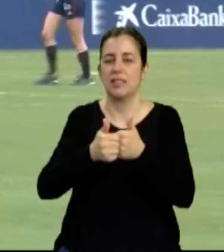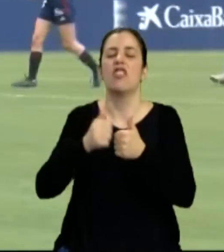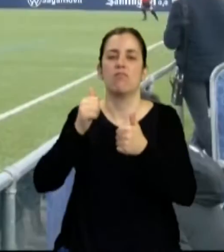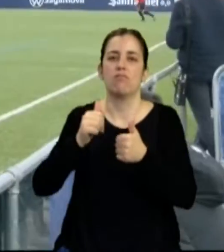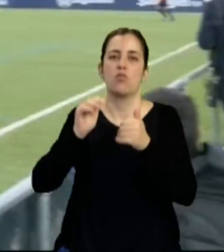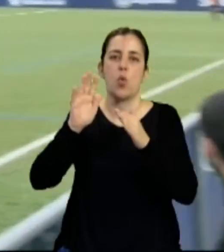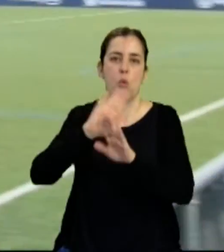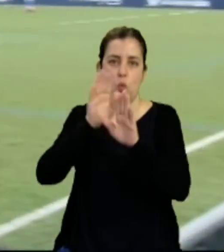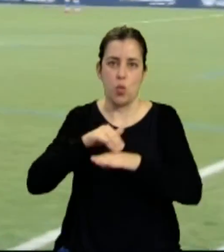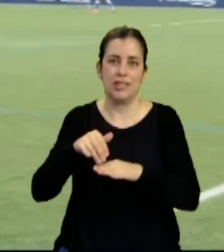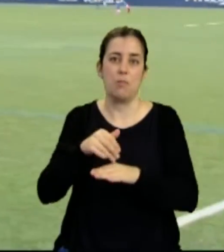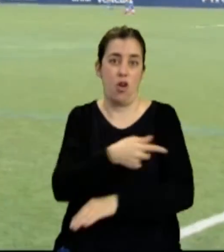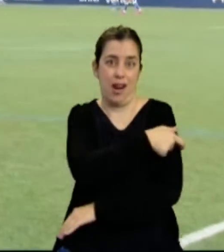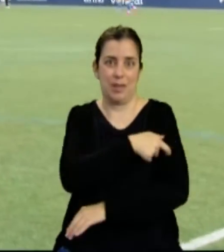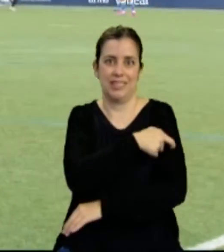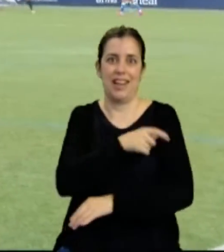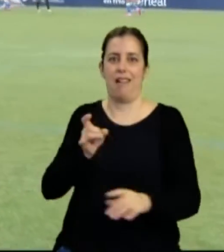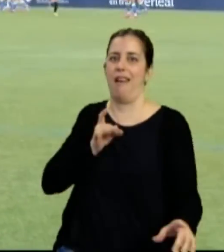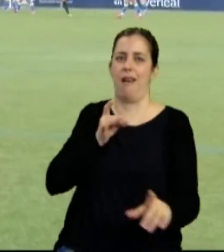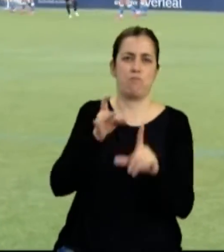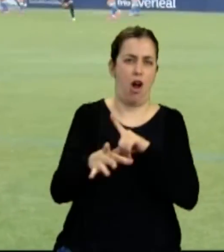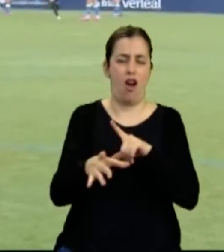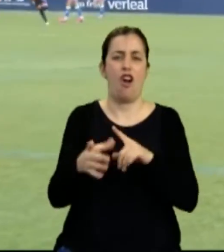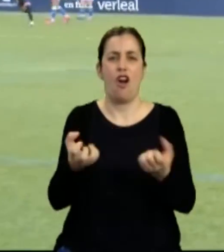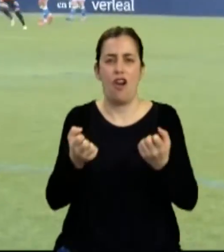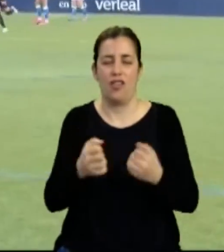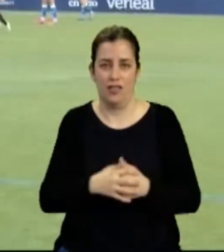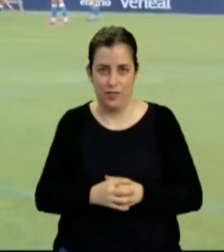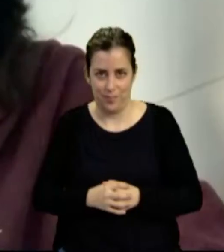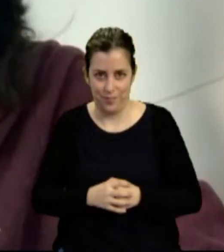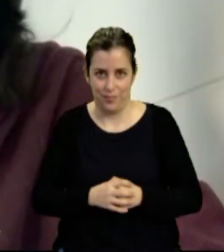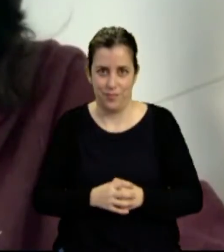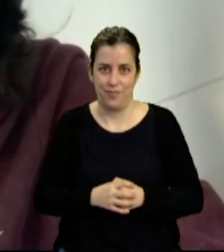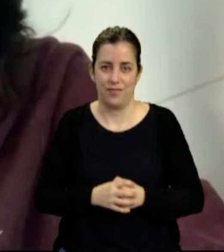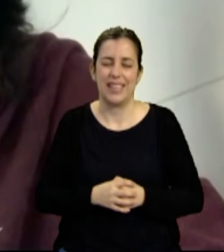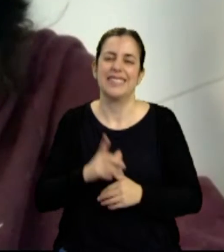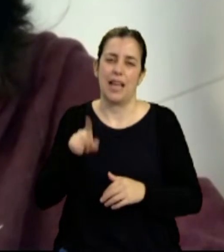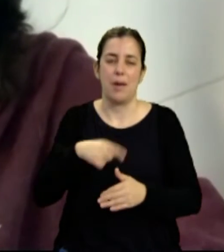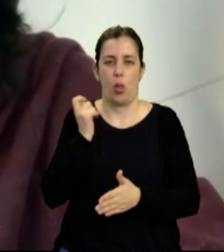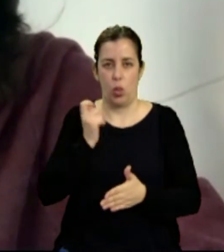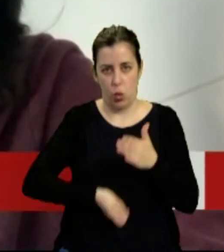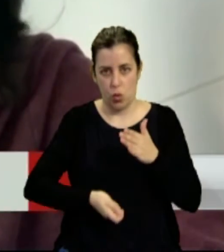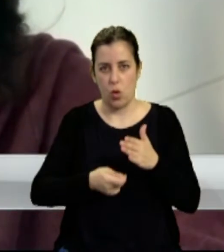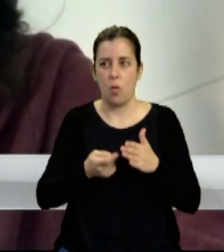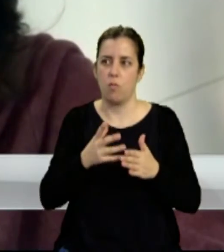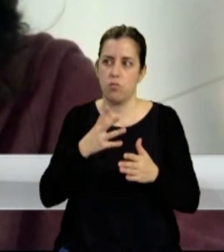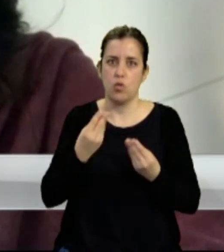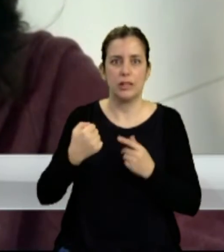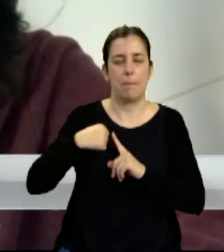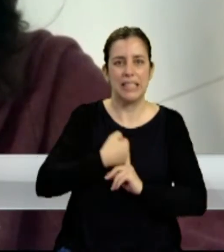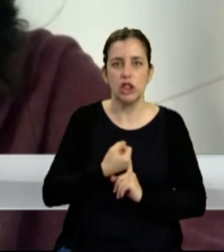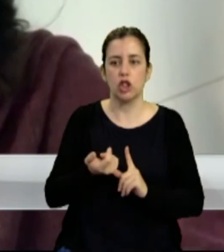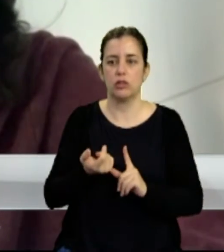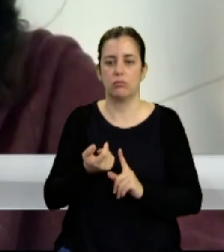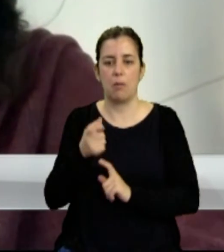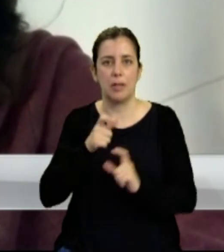capitana devolvió la alegría a Tajonar. Entrenar a Osasuna Femenino es bonito, pero también es duro, ¿no? Tienes mucha presión, tienes muchas cosas